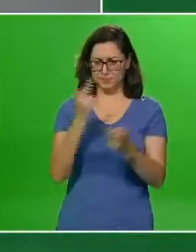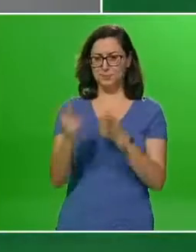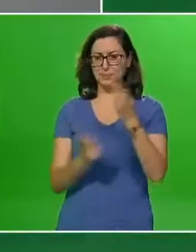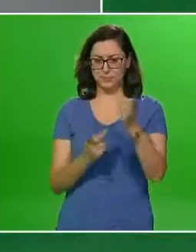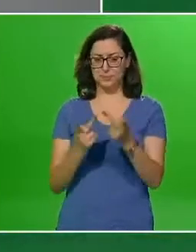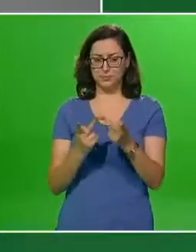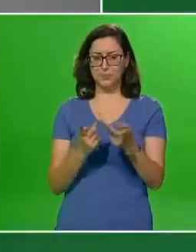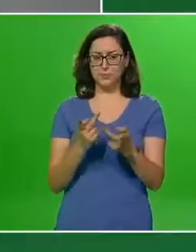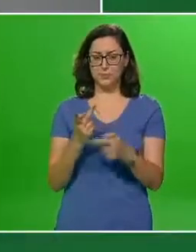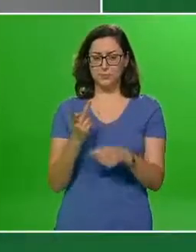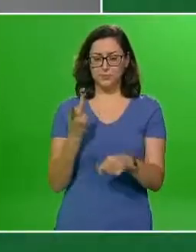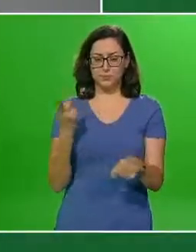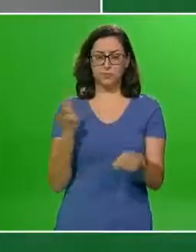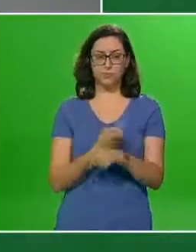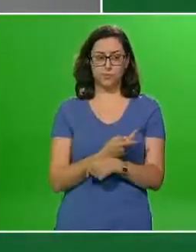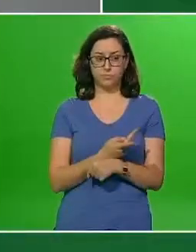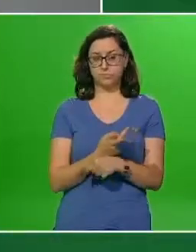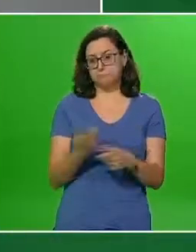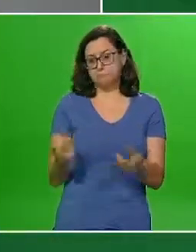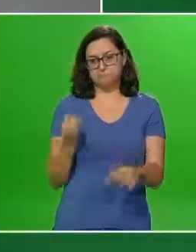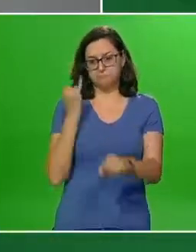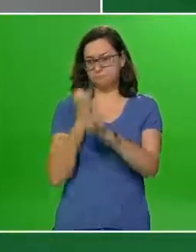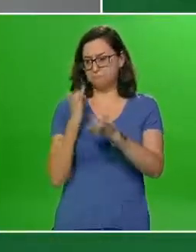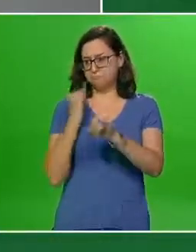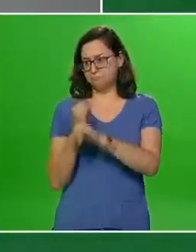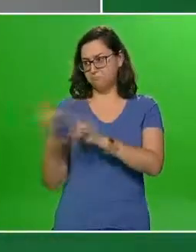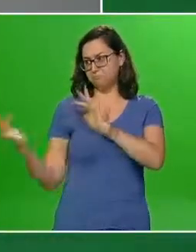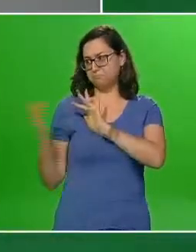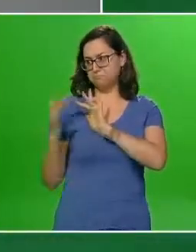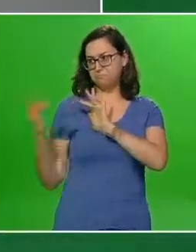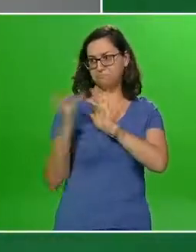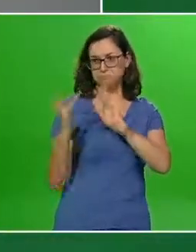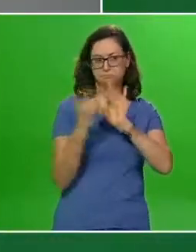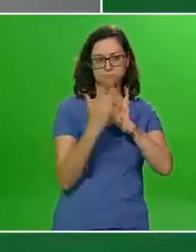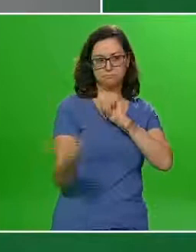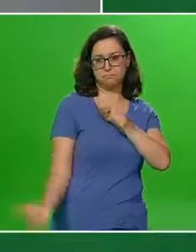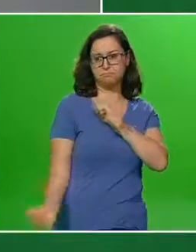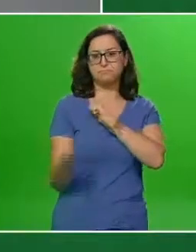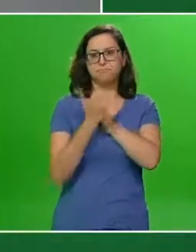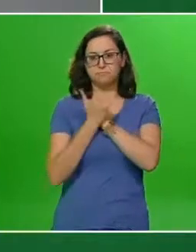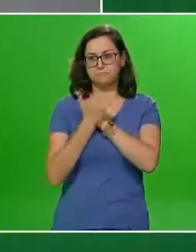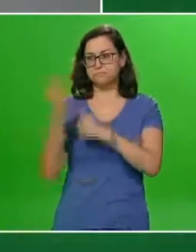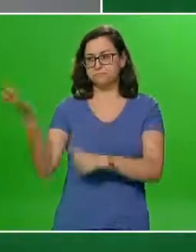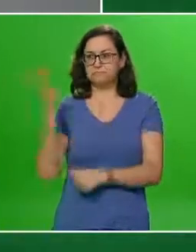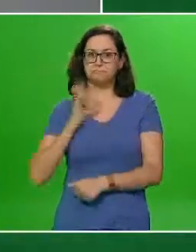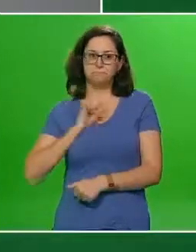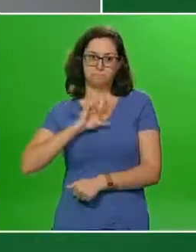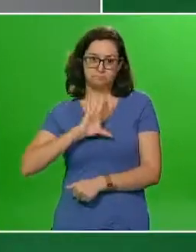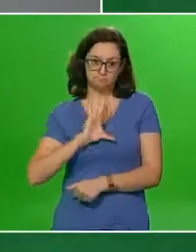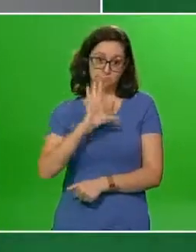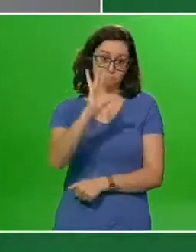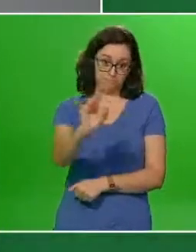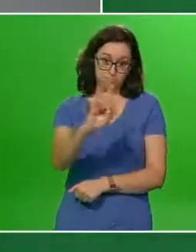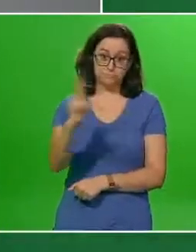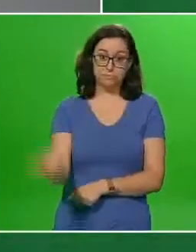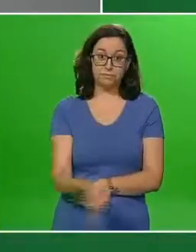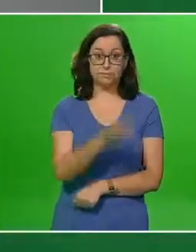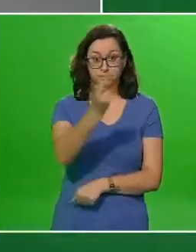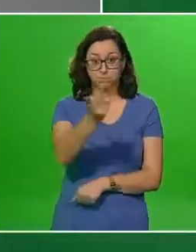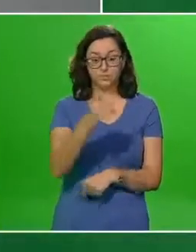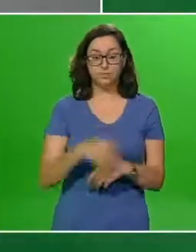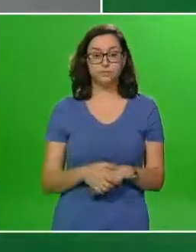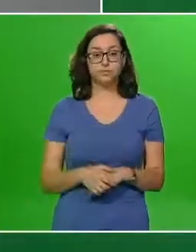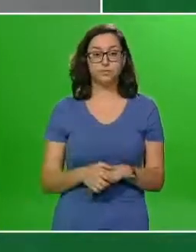desde las redes sociales, desde las personas que nos ven en Pie de Página. Unos nos preguntan si va a seguir el